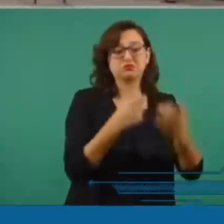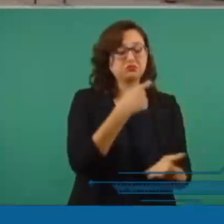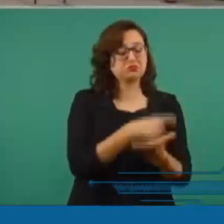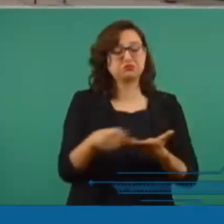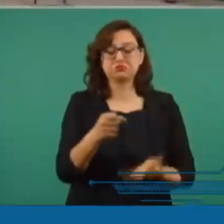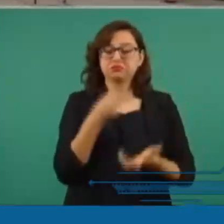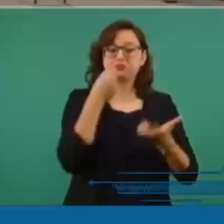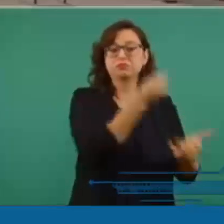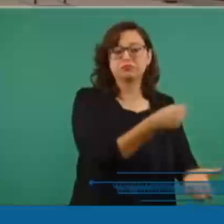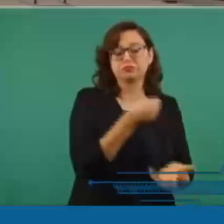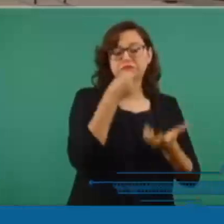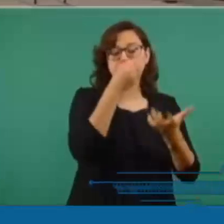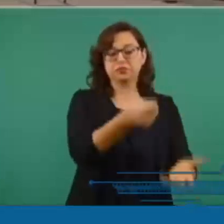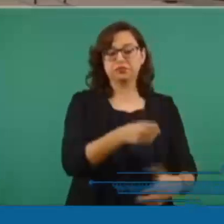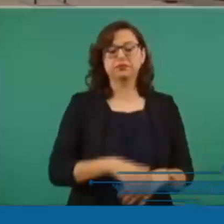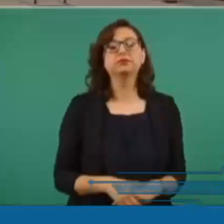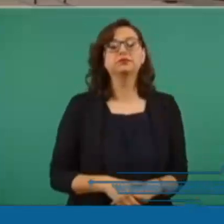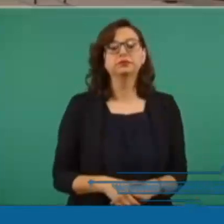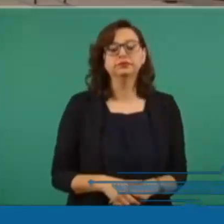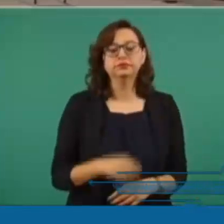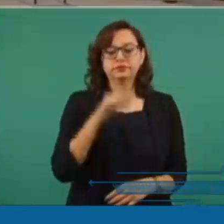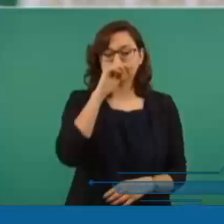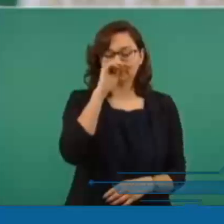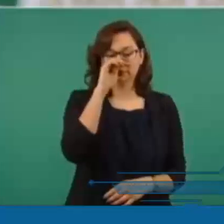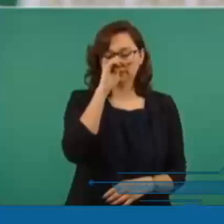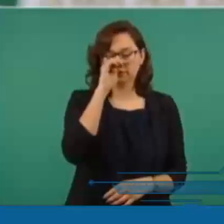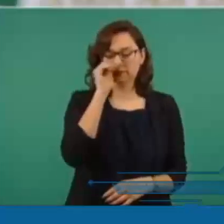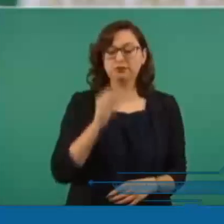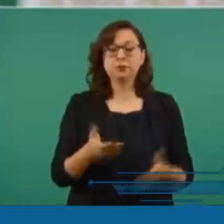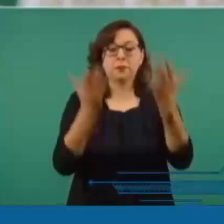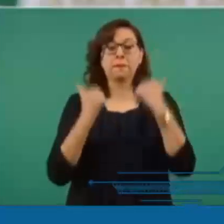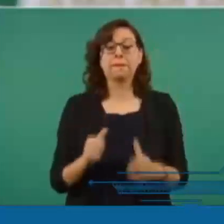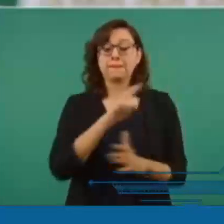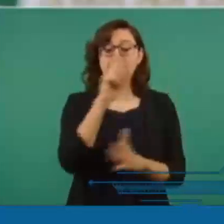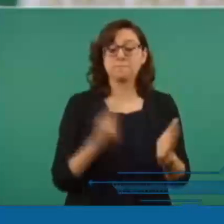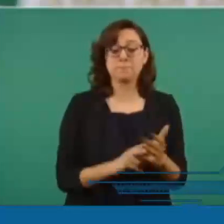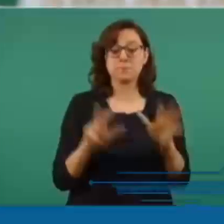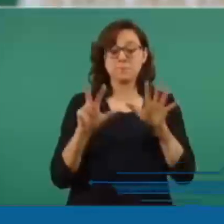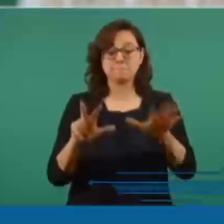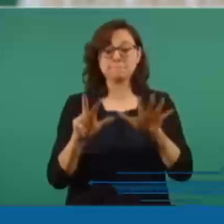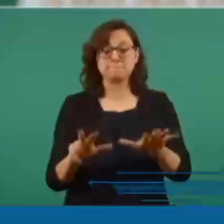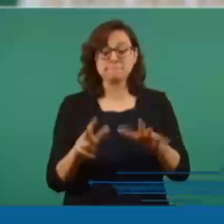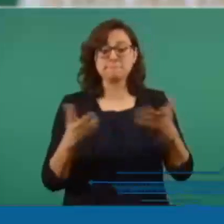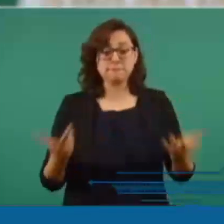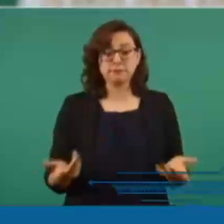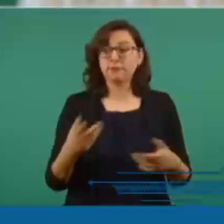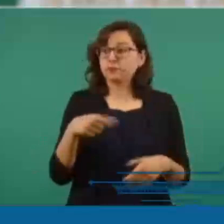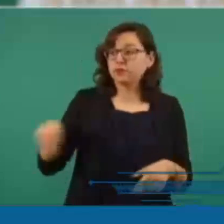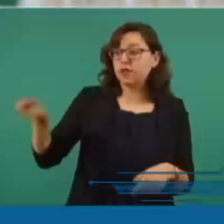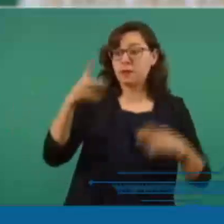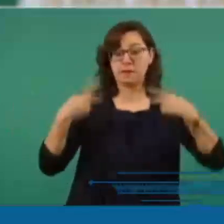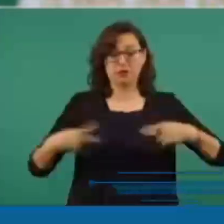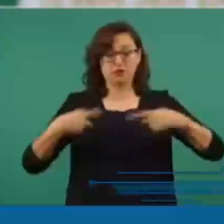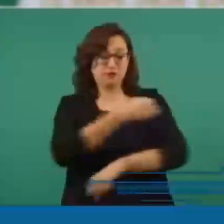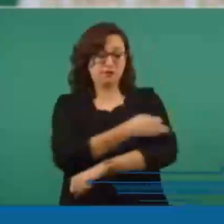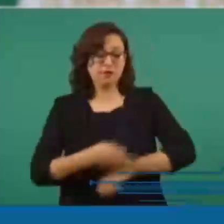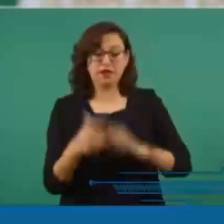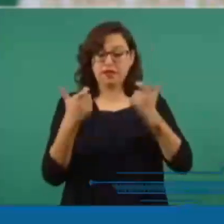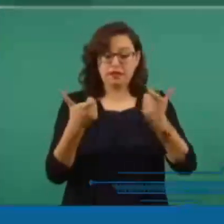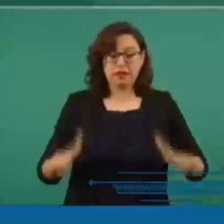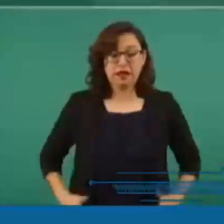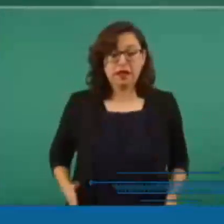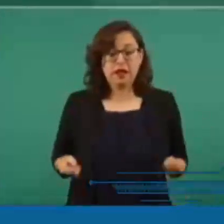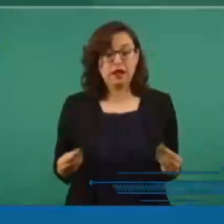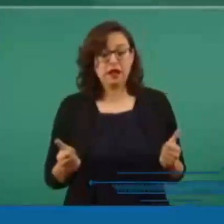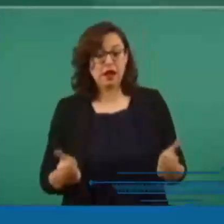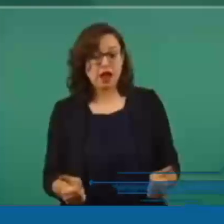siguiente imagen, tampoco se dijo que al cierre del 2018 el gasto de bolsillo, lo que gasta toda familia, todo mexicano,